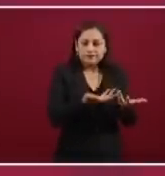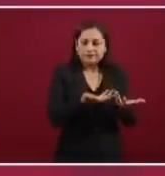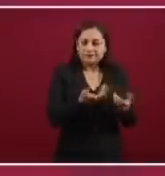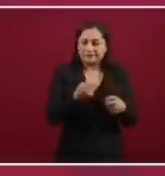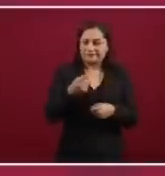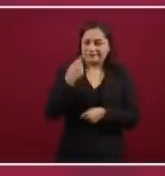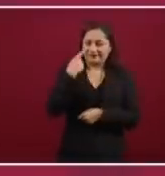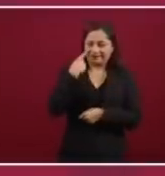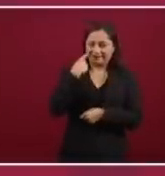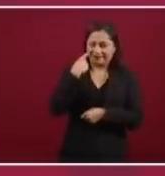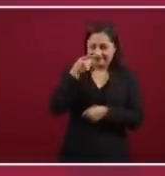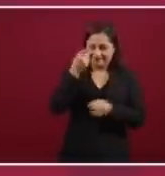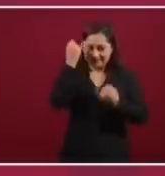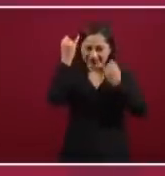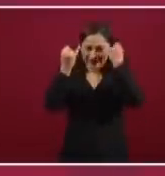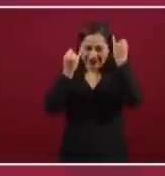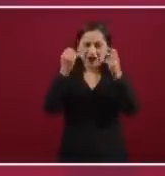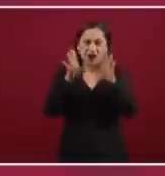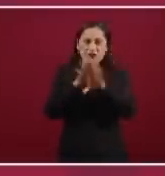Entonces, no solo